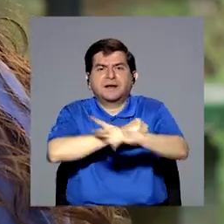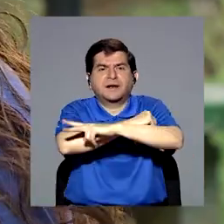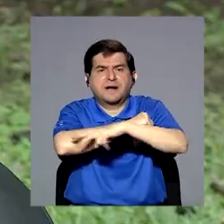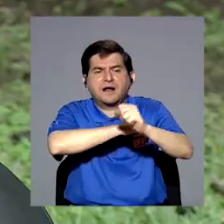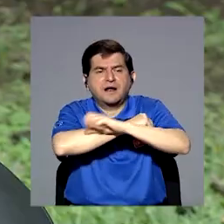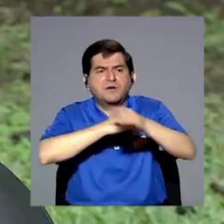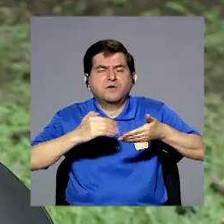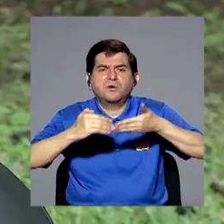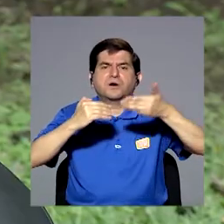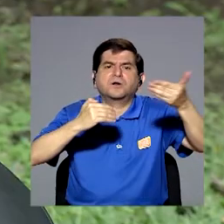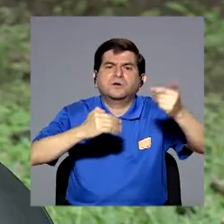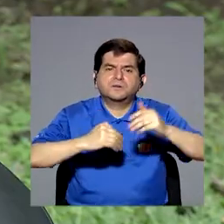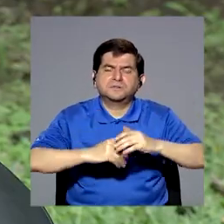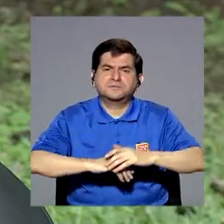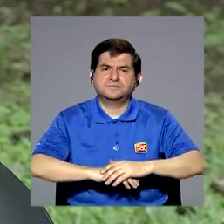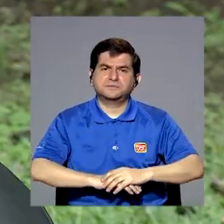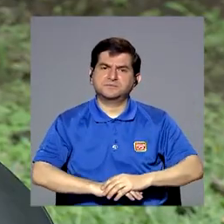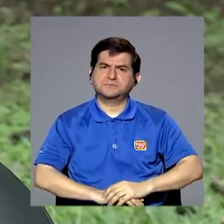hurtando el objeto.